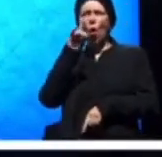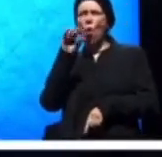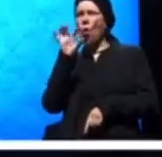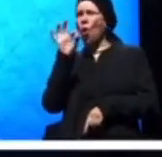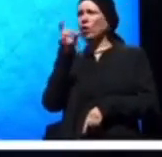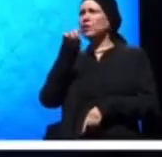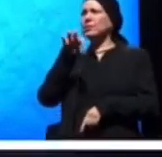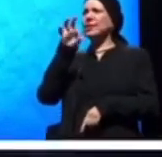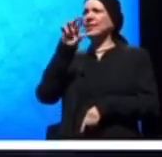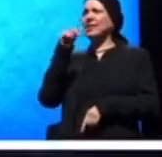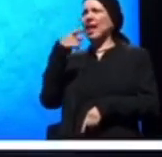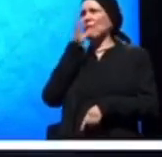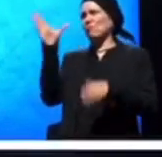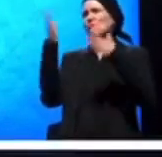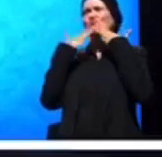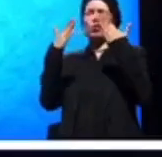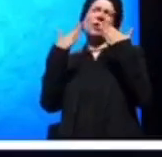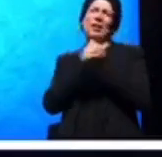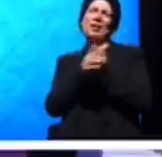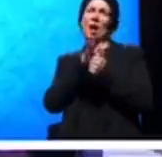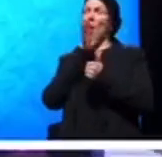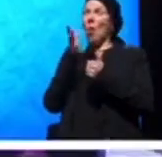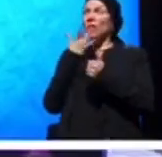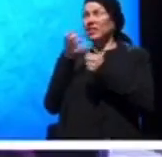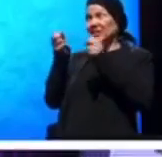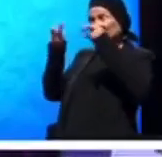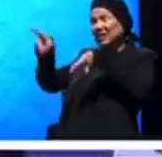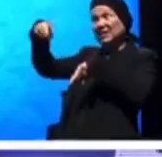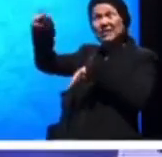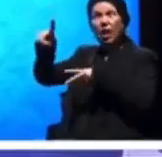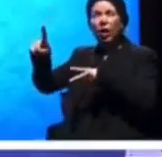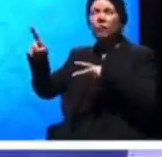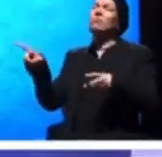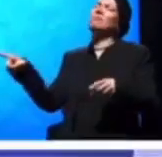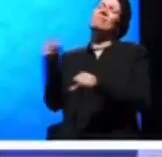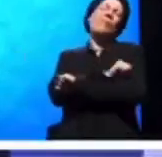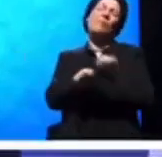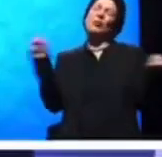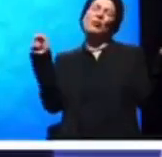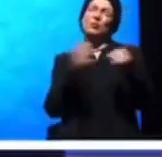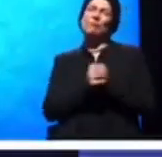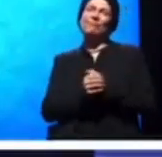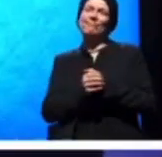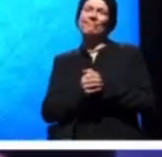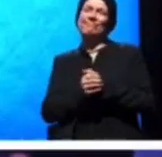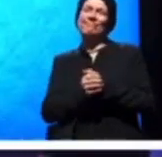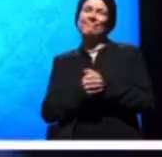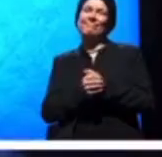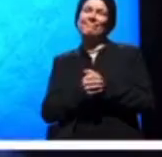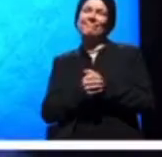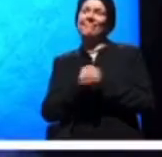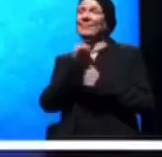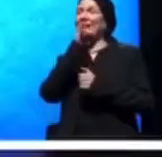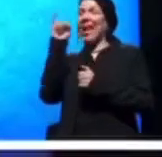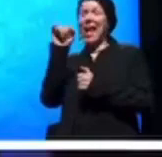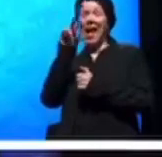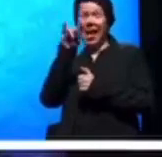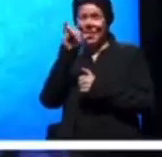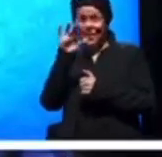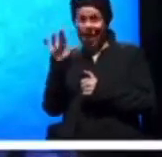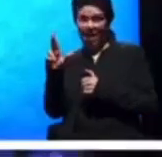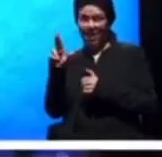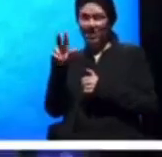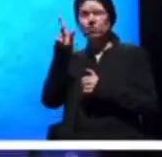Sergio. Muchas gracias, porque sin vosotros esto no hubiera sido posible. Y Javier,